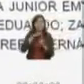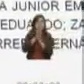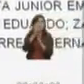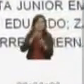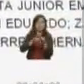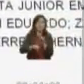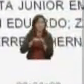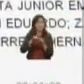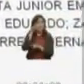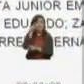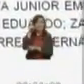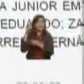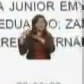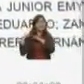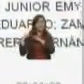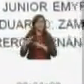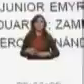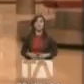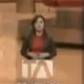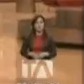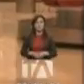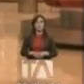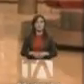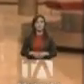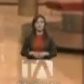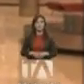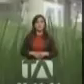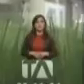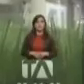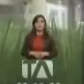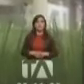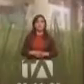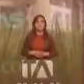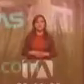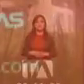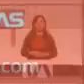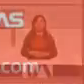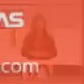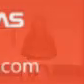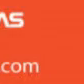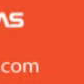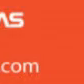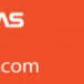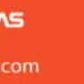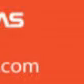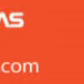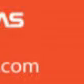de un fiscal encargado. Fausto Yepes, 24 horas.